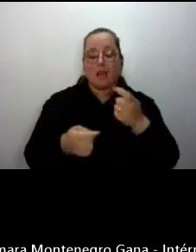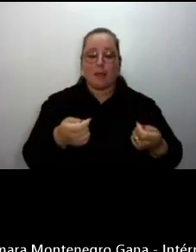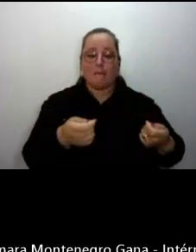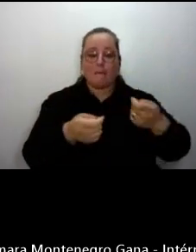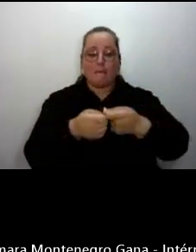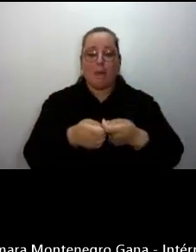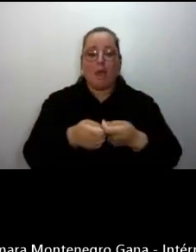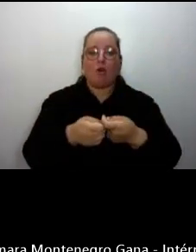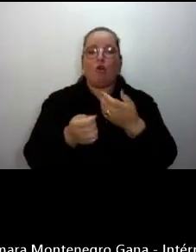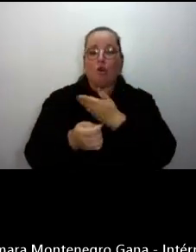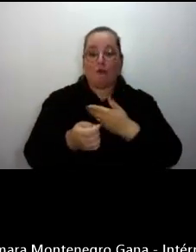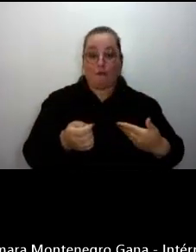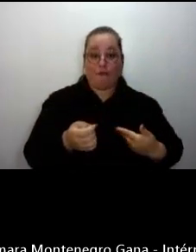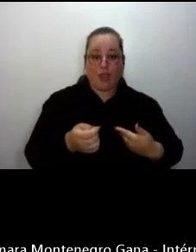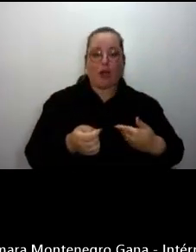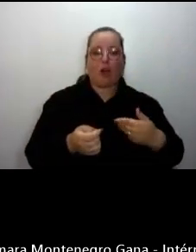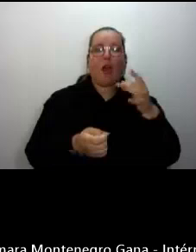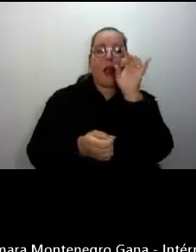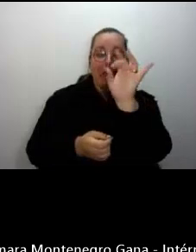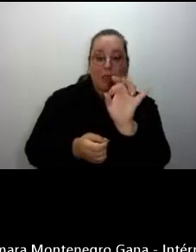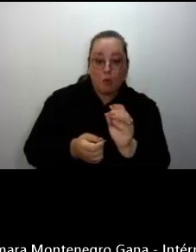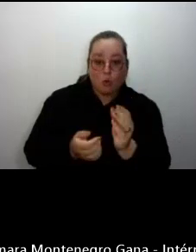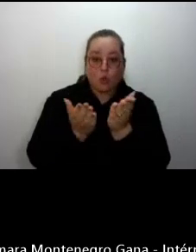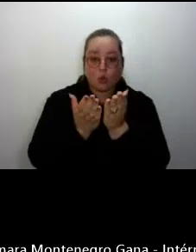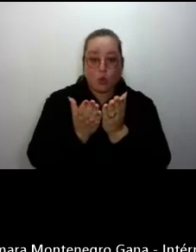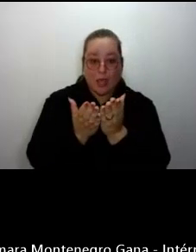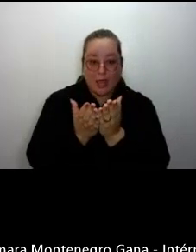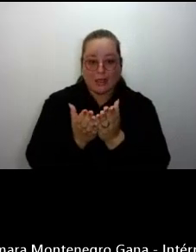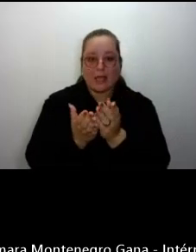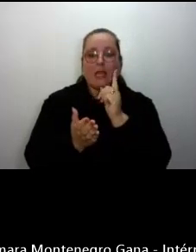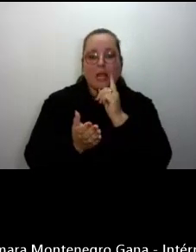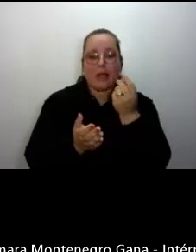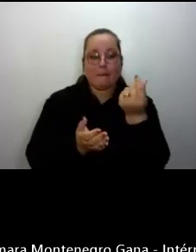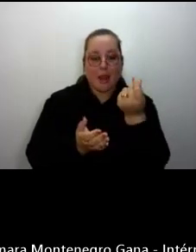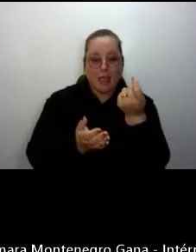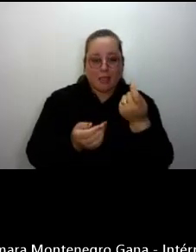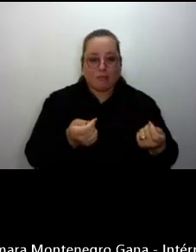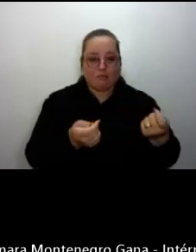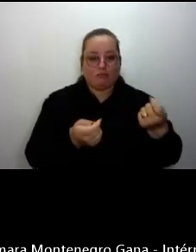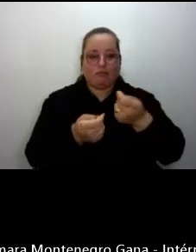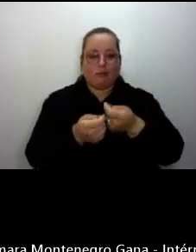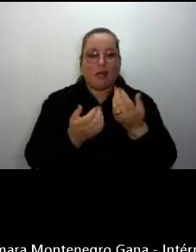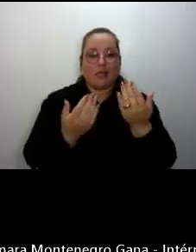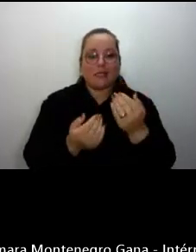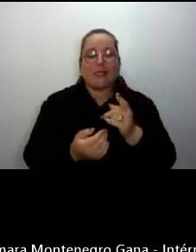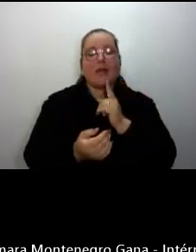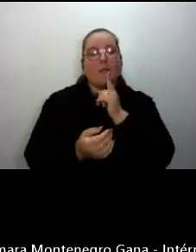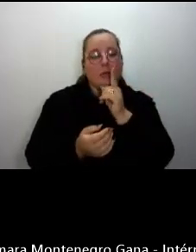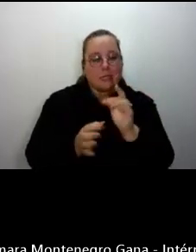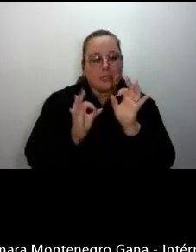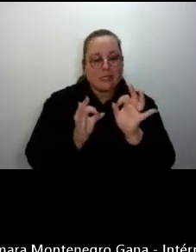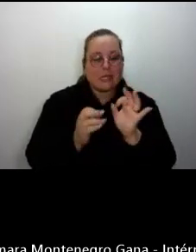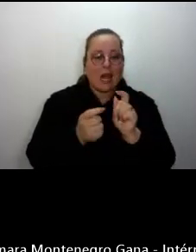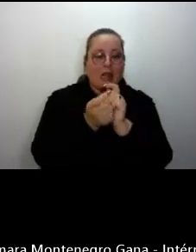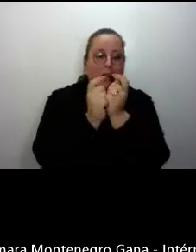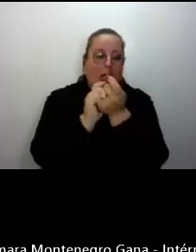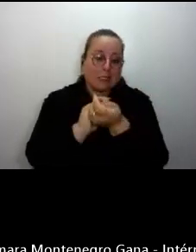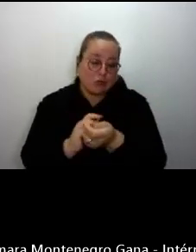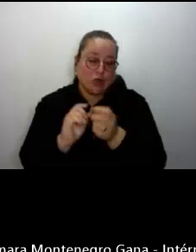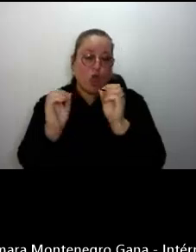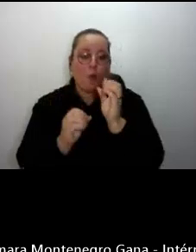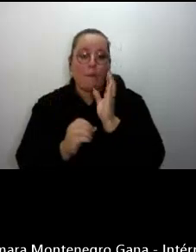por estudiante, ¿cierto?, y se recibe un monto específico, si es de necesidades educativas transitorias o con necesidades educativas